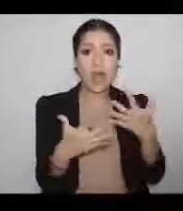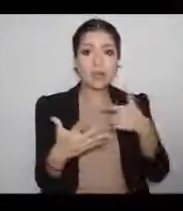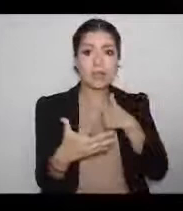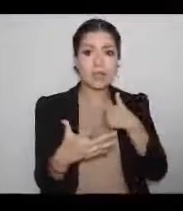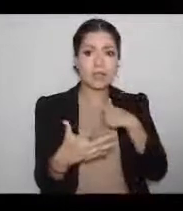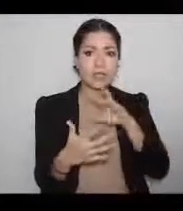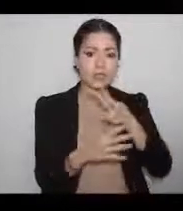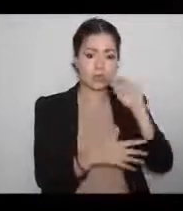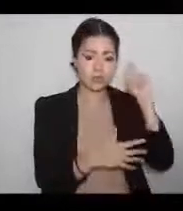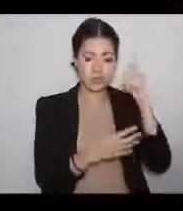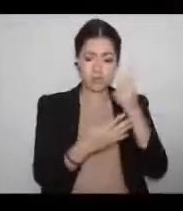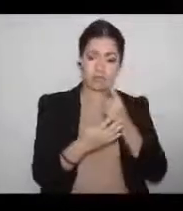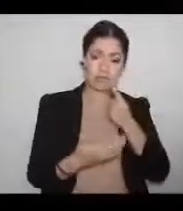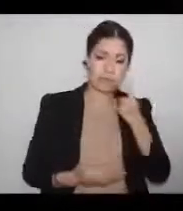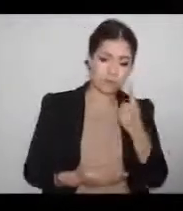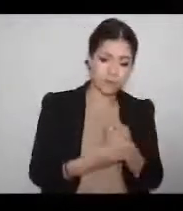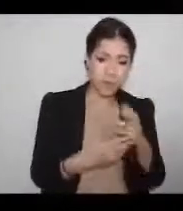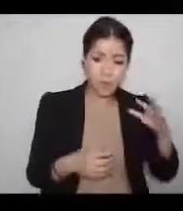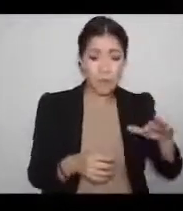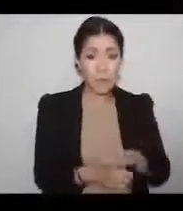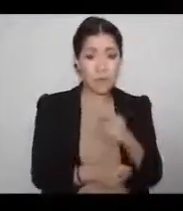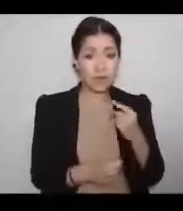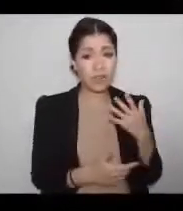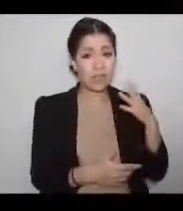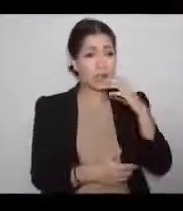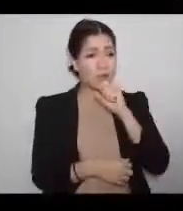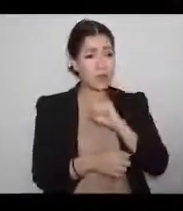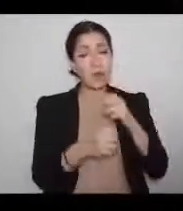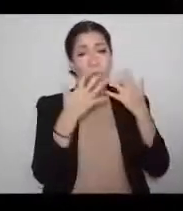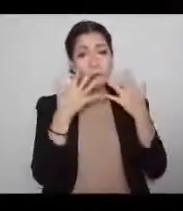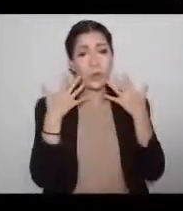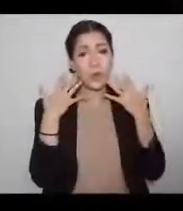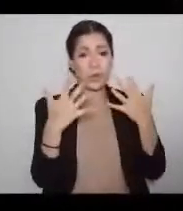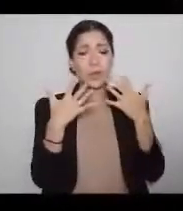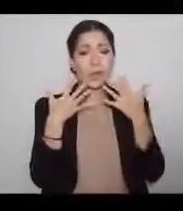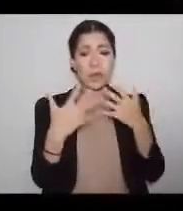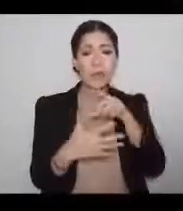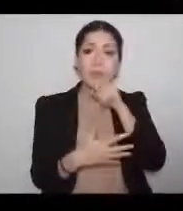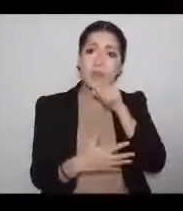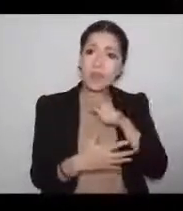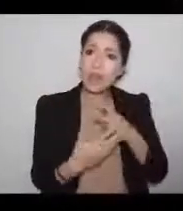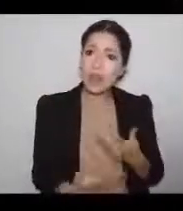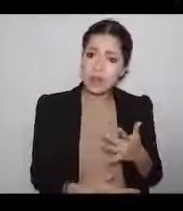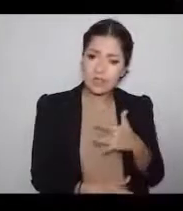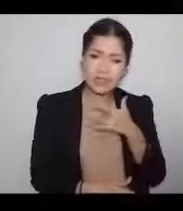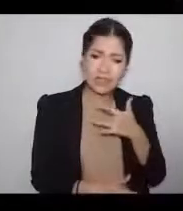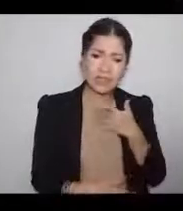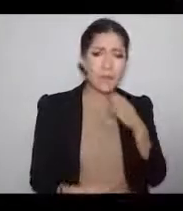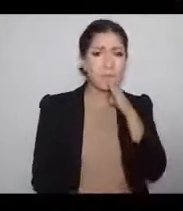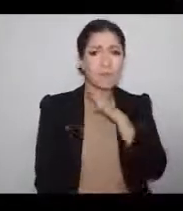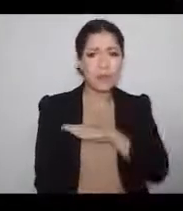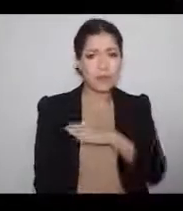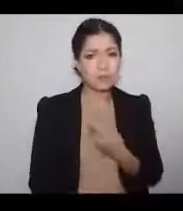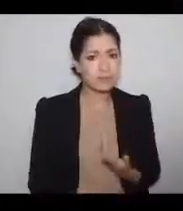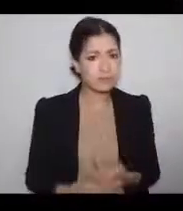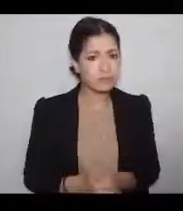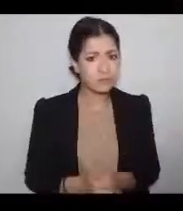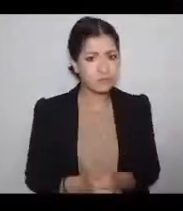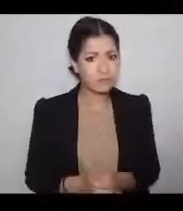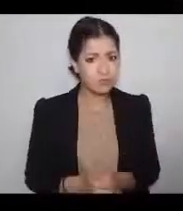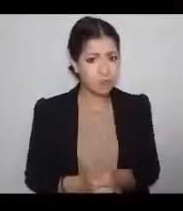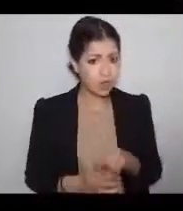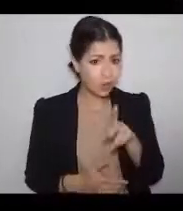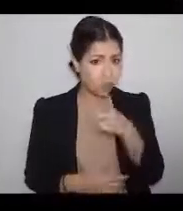desmayos de estómago. El calor me activiza. No. Nunca repetí el suicidio del agua caliente. Necesitas que